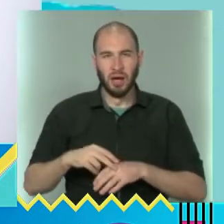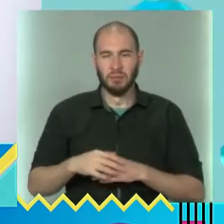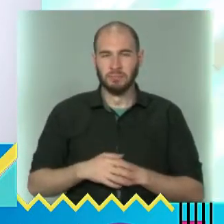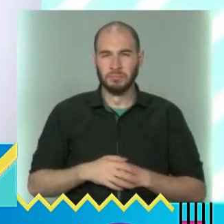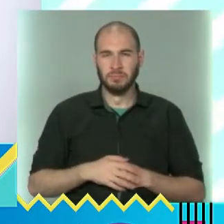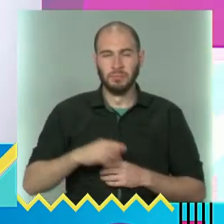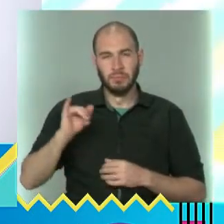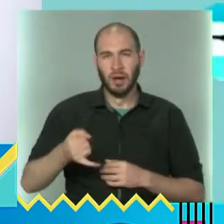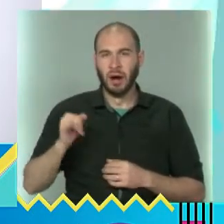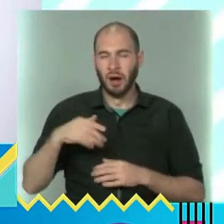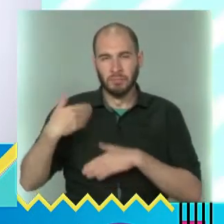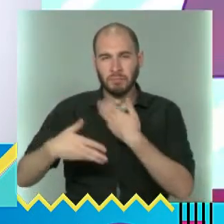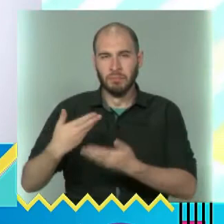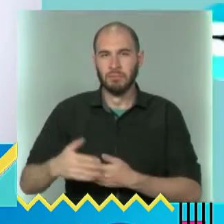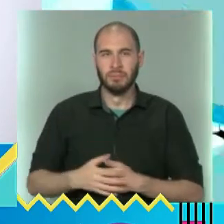tiene que desarrollar es